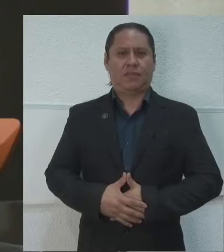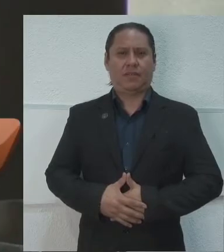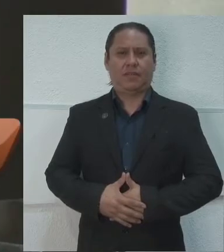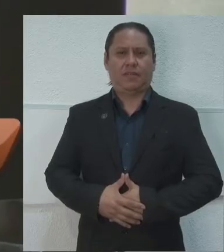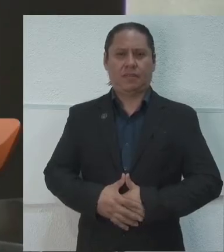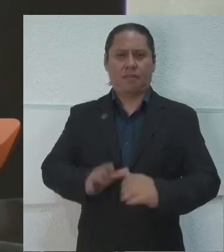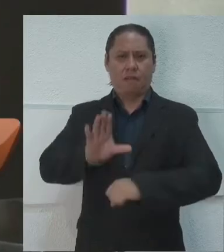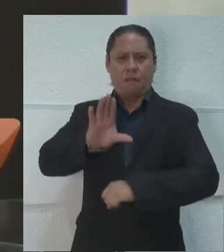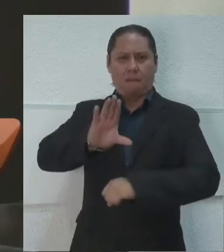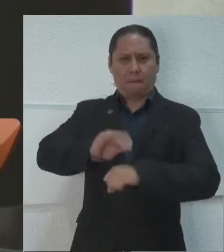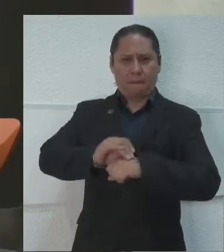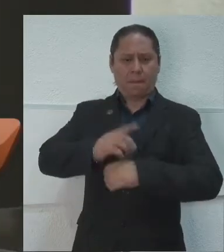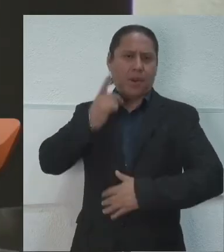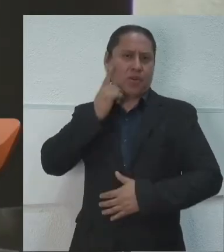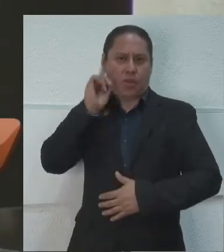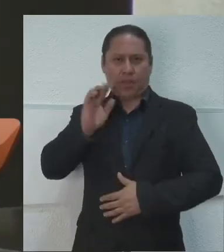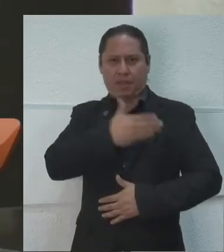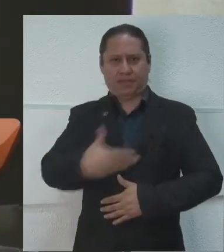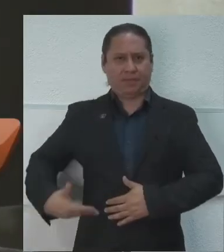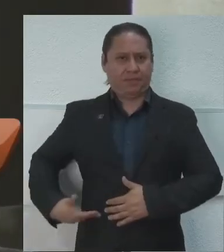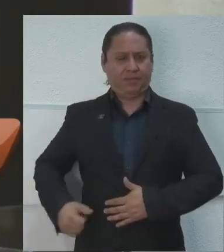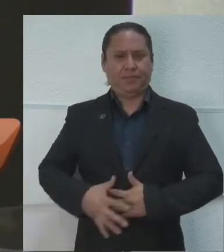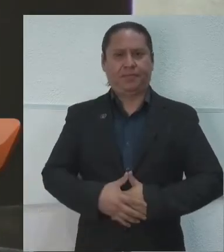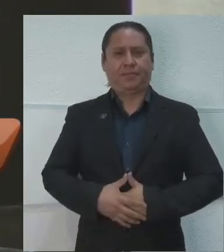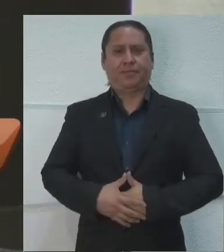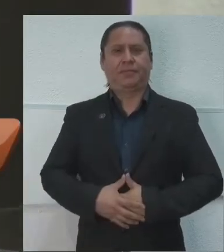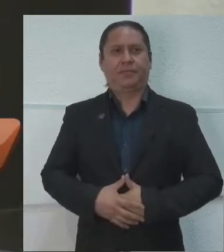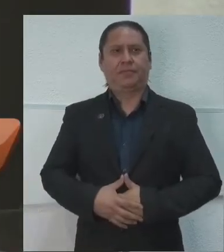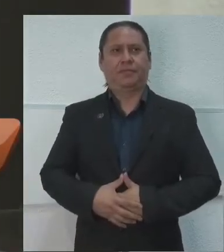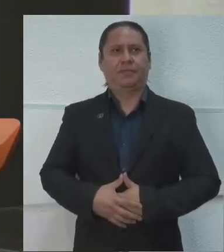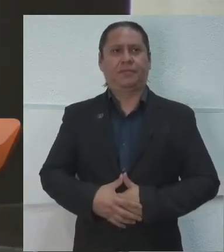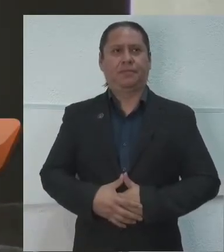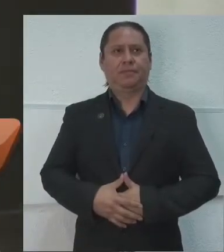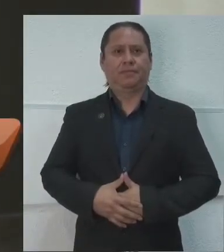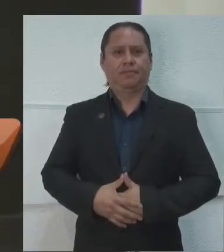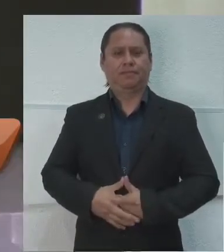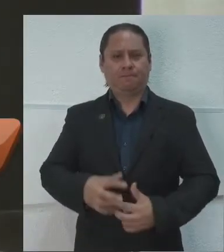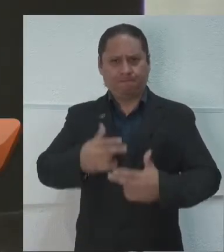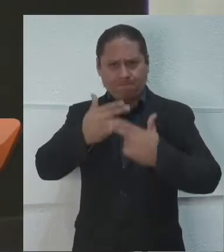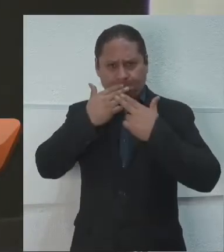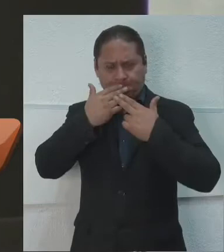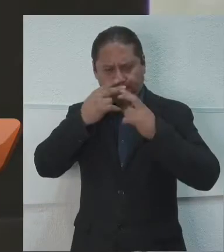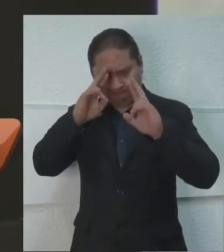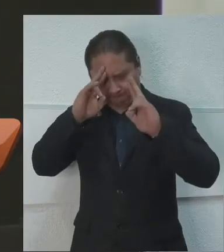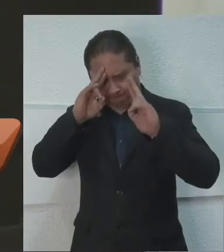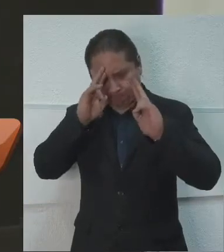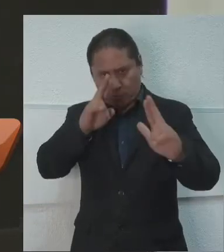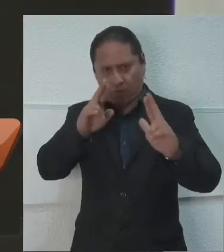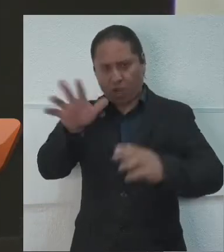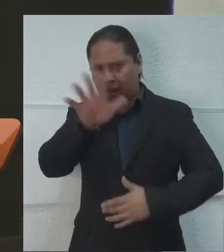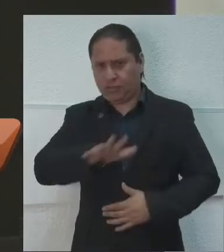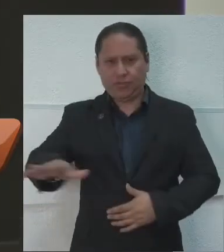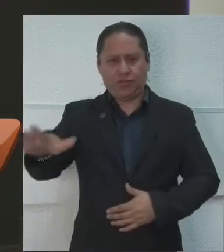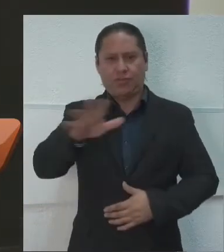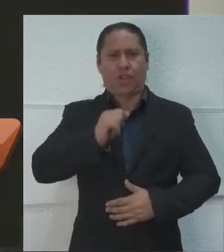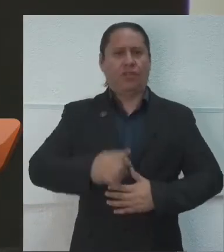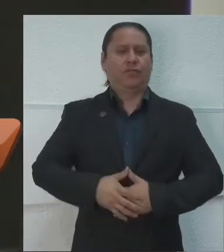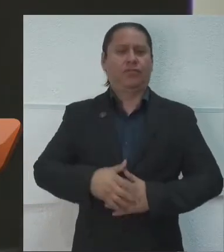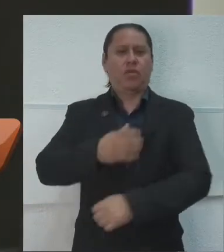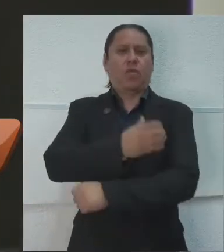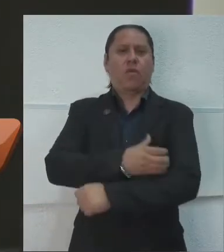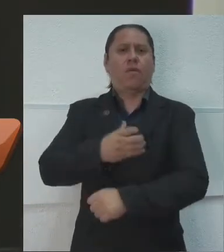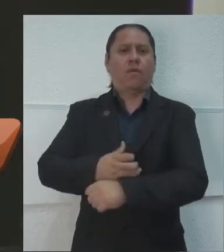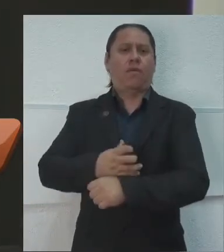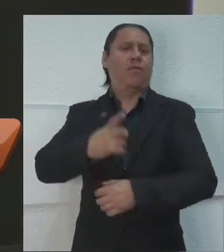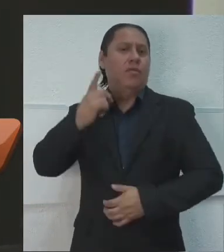Con su venia, diputada presidenta. Saludo con mucho afecto, con mucho respeto a todos y a todas mis